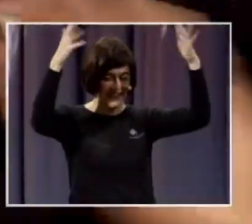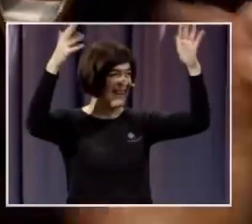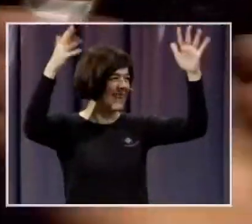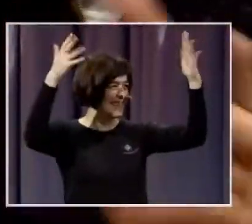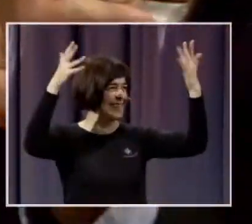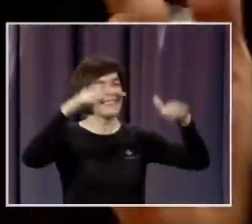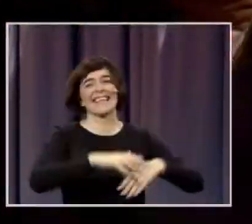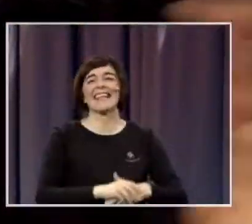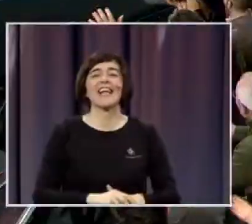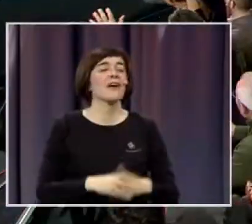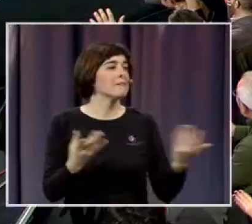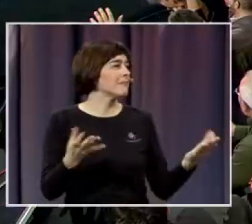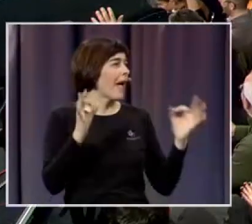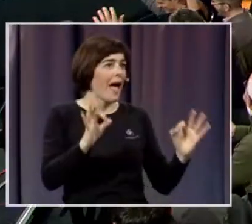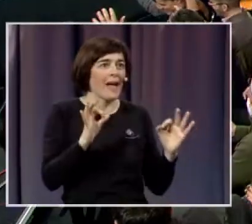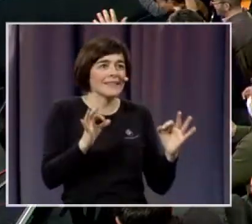eso es